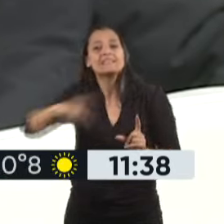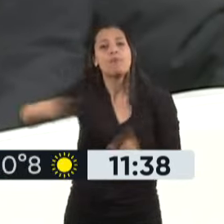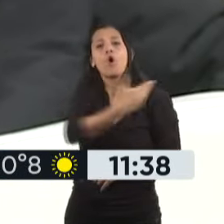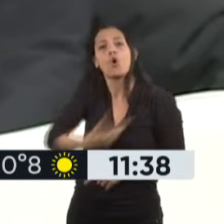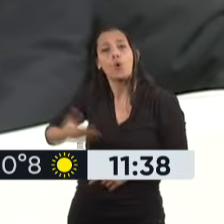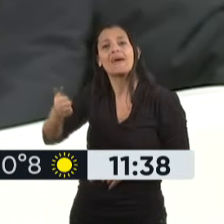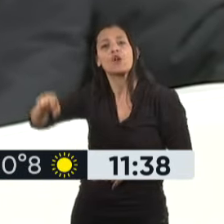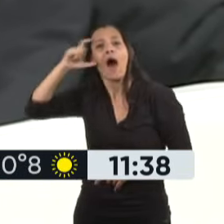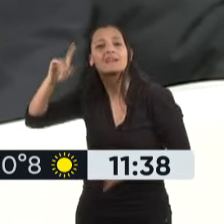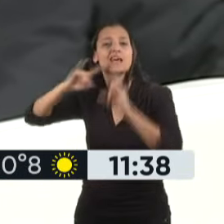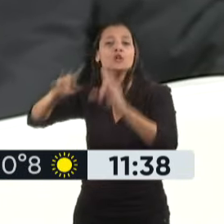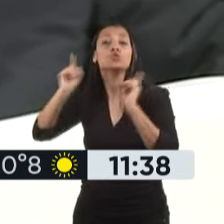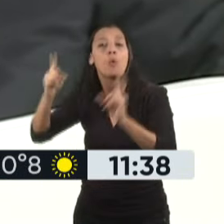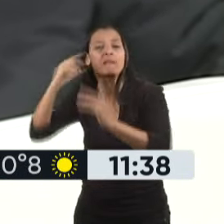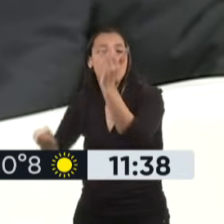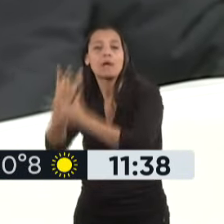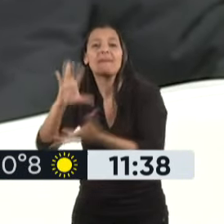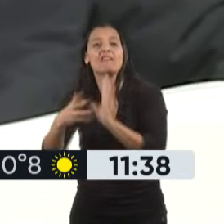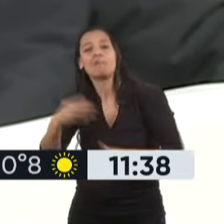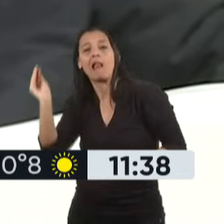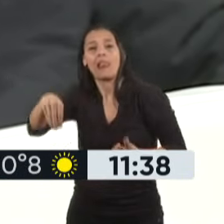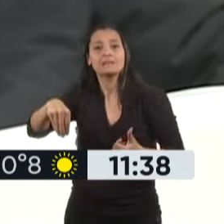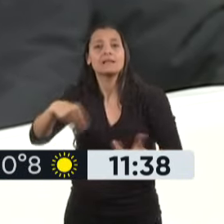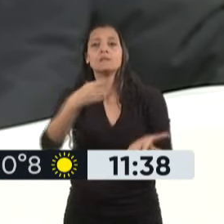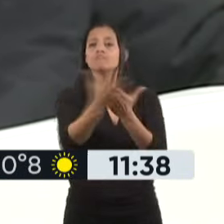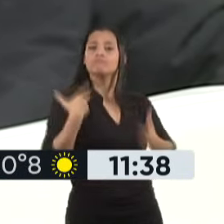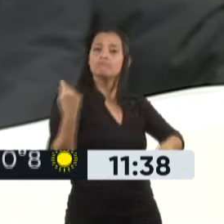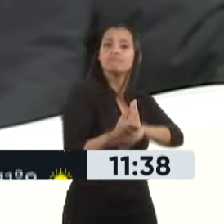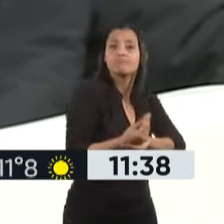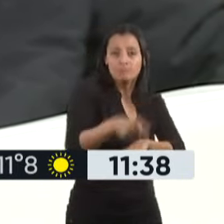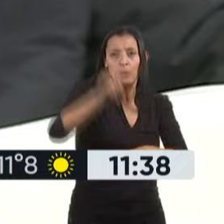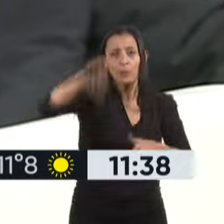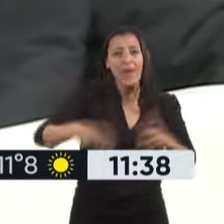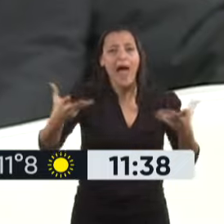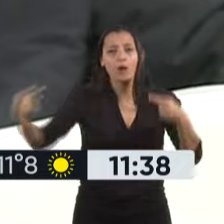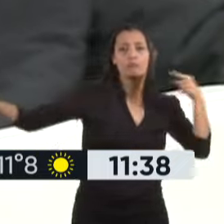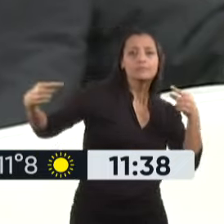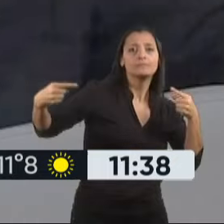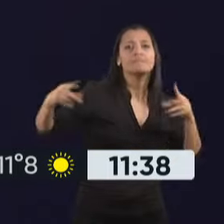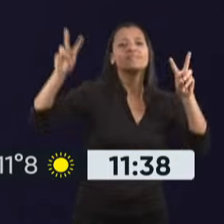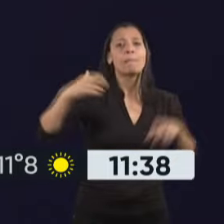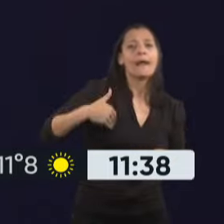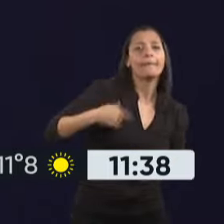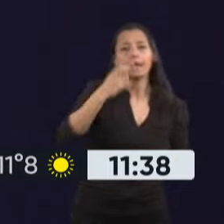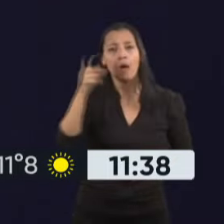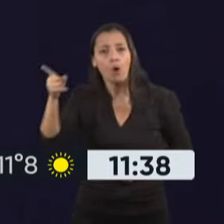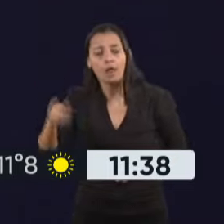inventado, y bueno, si esto no afecta a las relaciones bilaterales con Bolivia, ¿no?